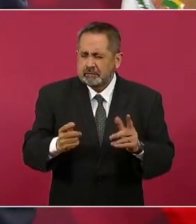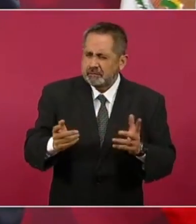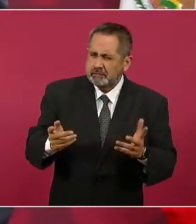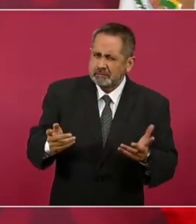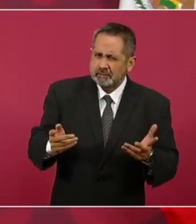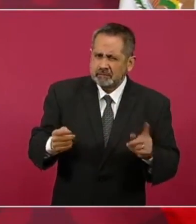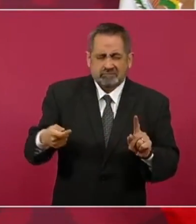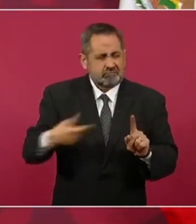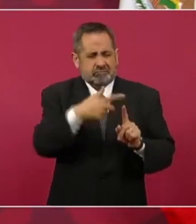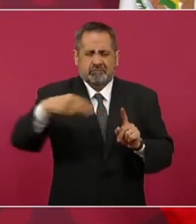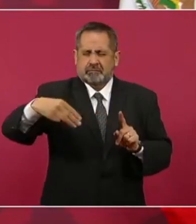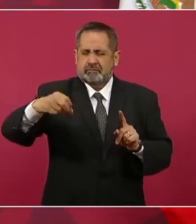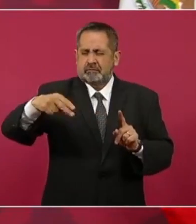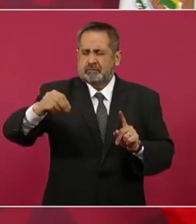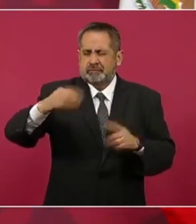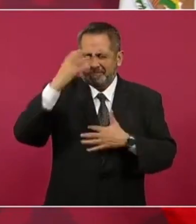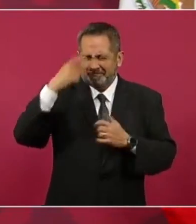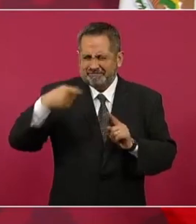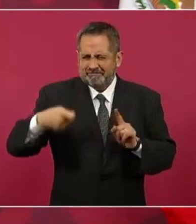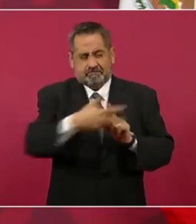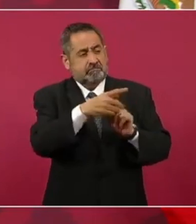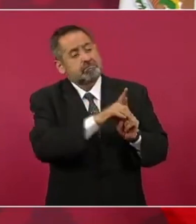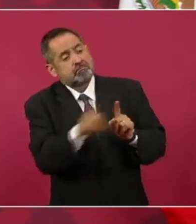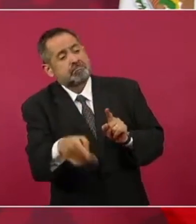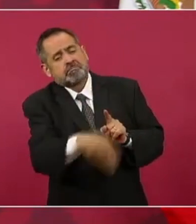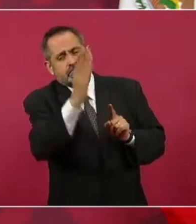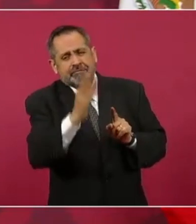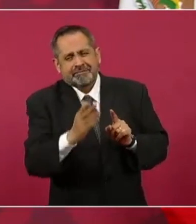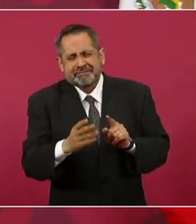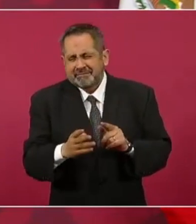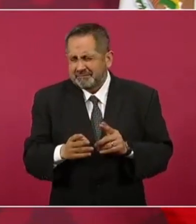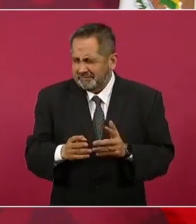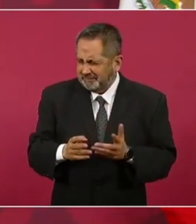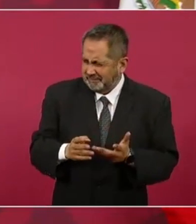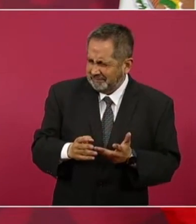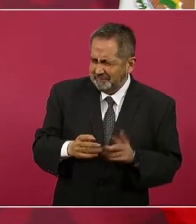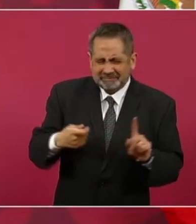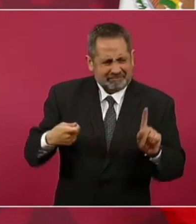De donde está el mono, a la derecha.